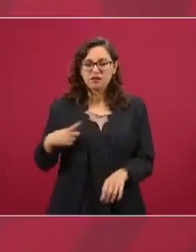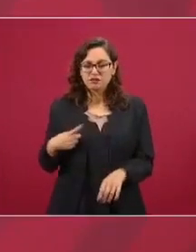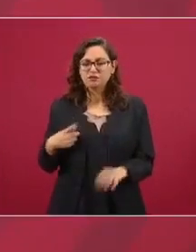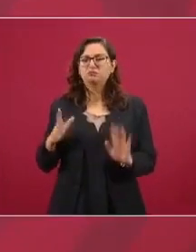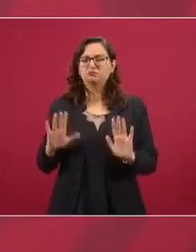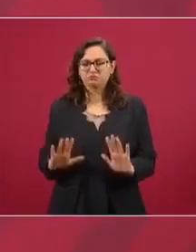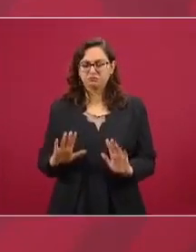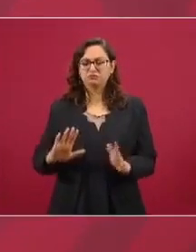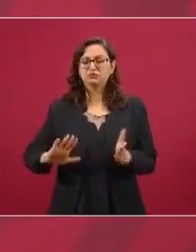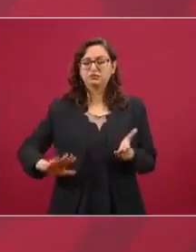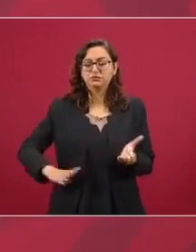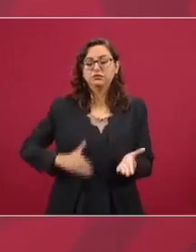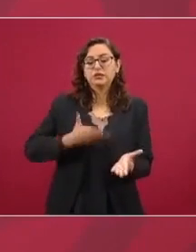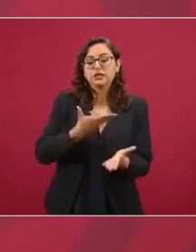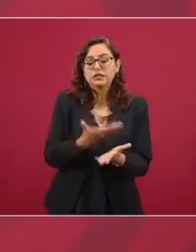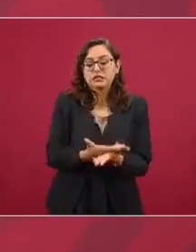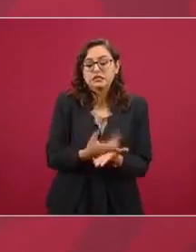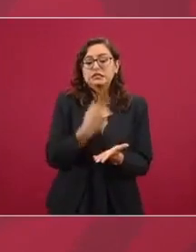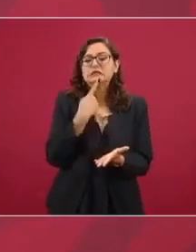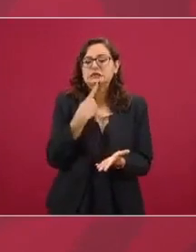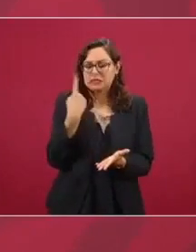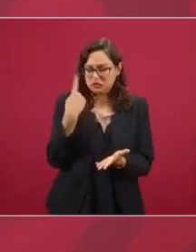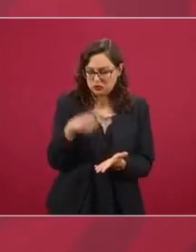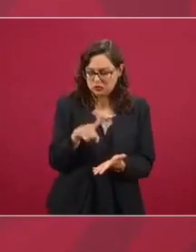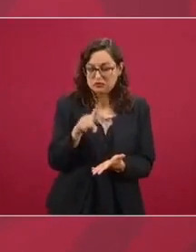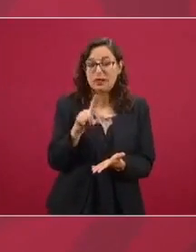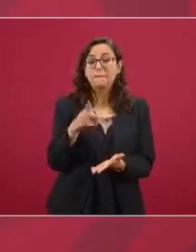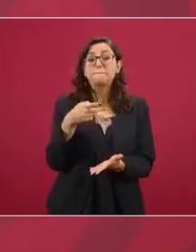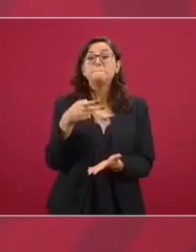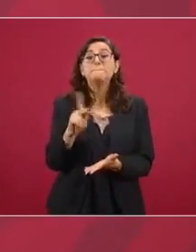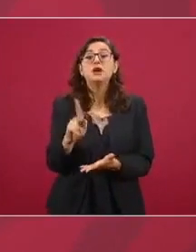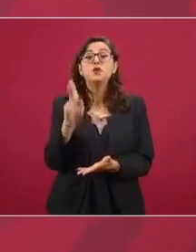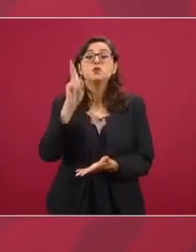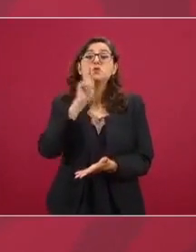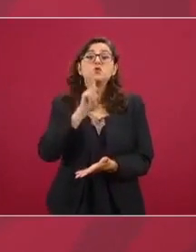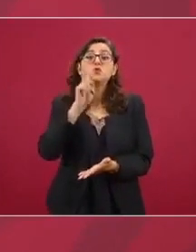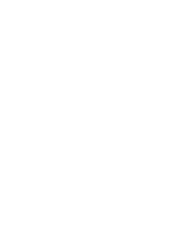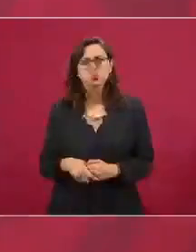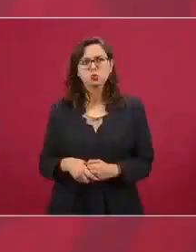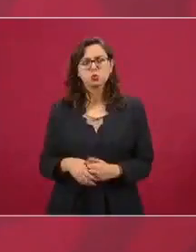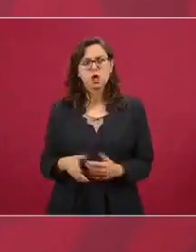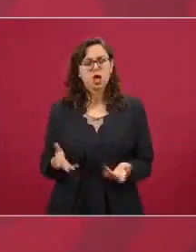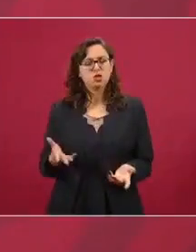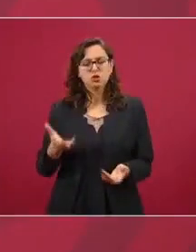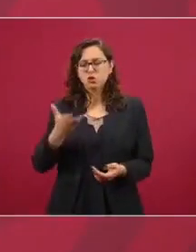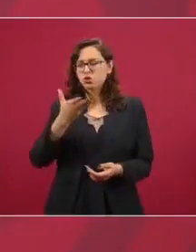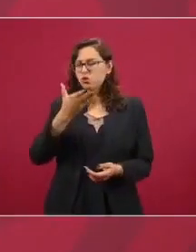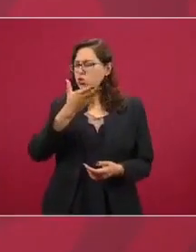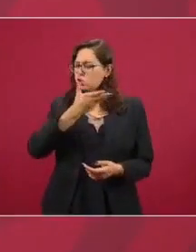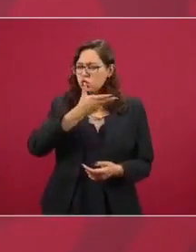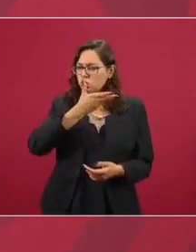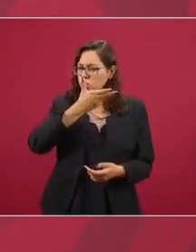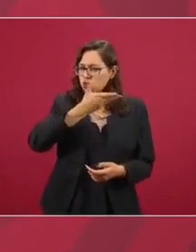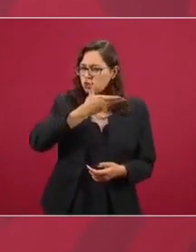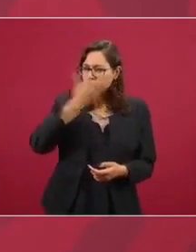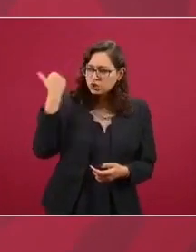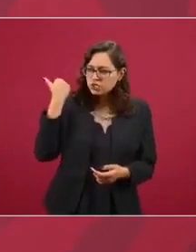presentar denuncias o hacer las investigaciones con pruebas. No hay